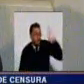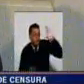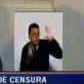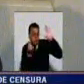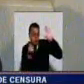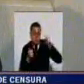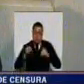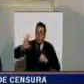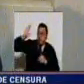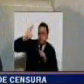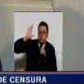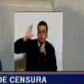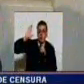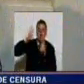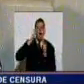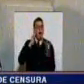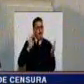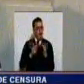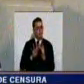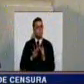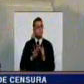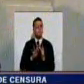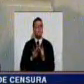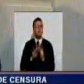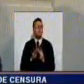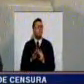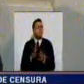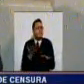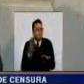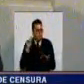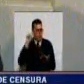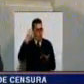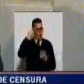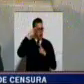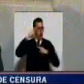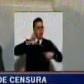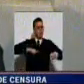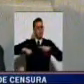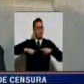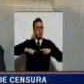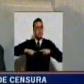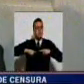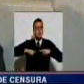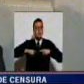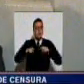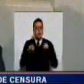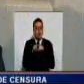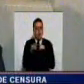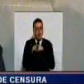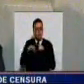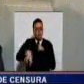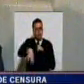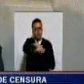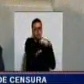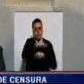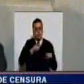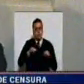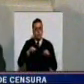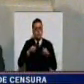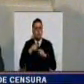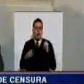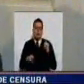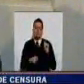al mercado y, por lo tanto, óptima para la administración pública. Aquí lo que está es hablando de la violación del principio constitucional de la